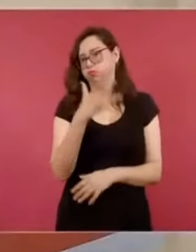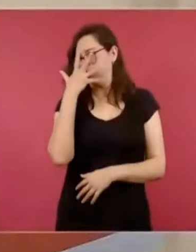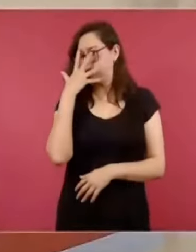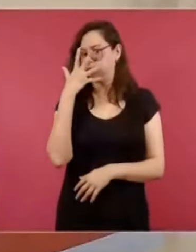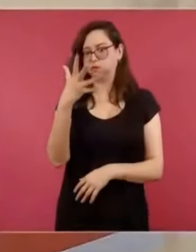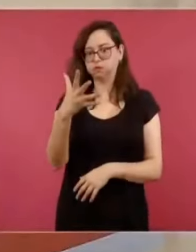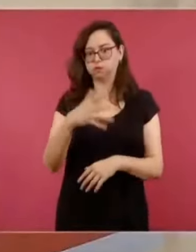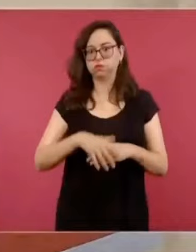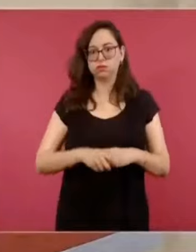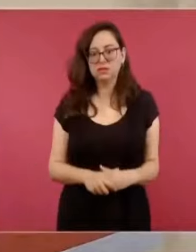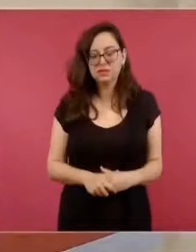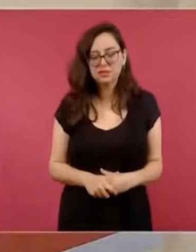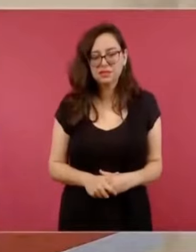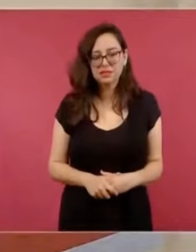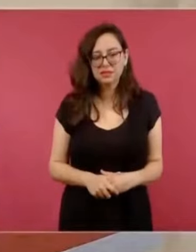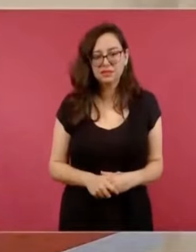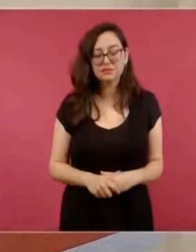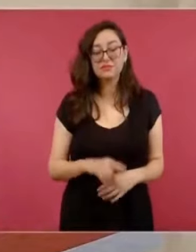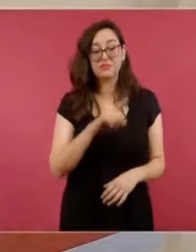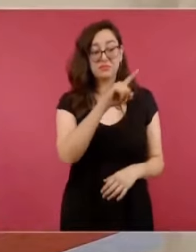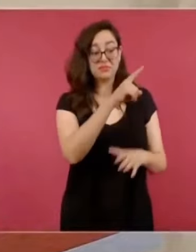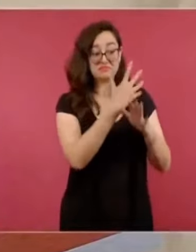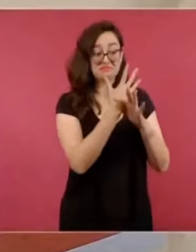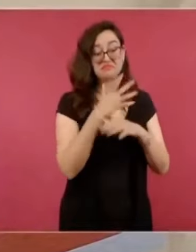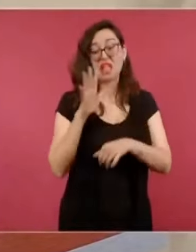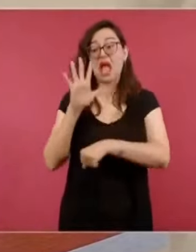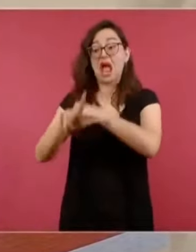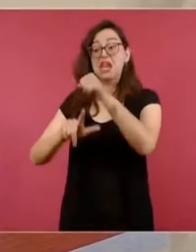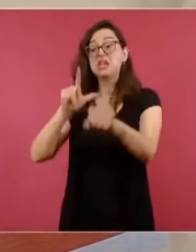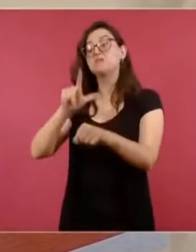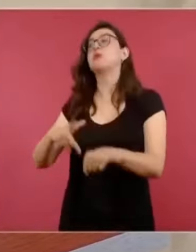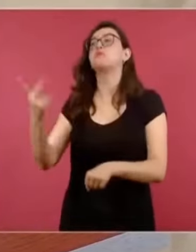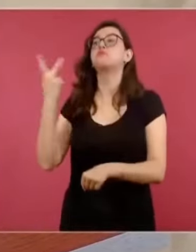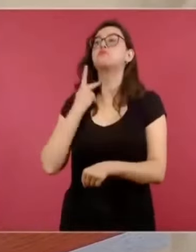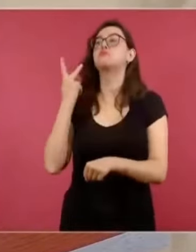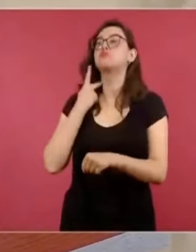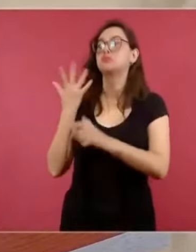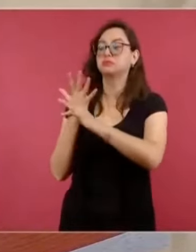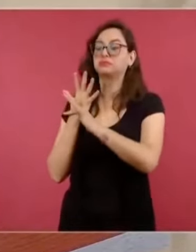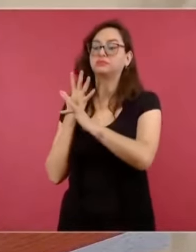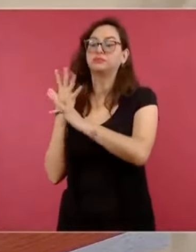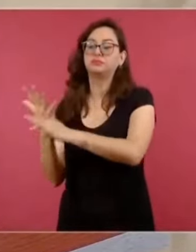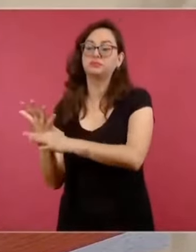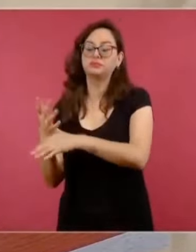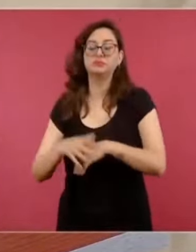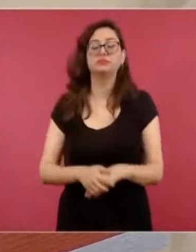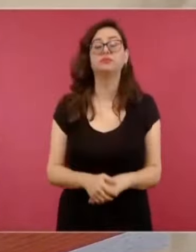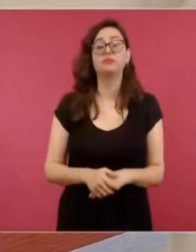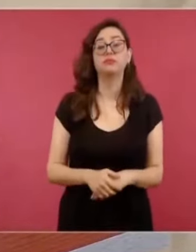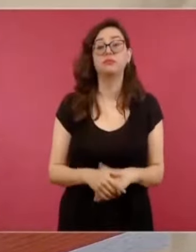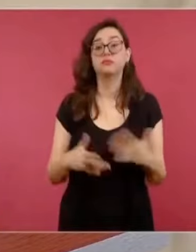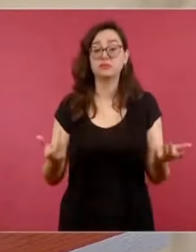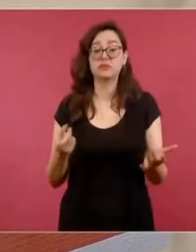Informó que cuentas favorables a López Obrador difundieron más de 20,000 tweets